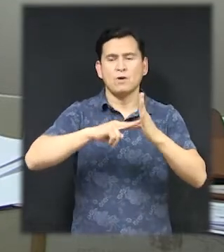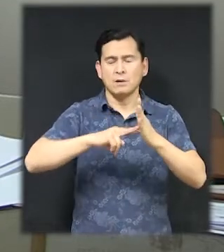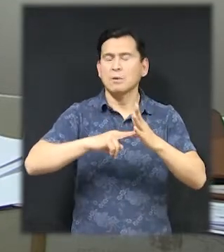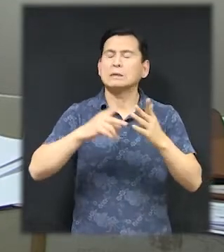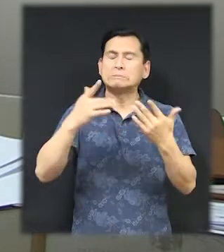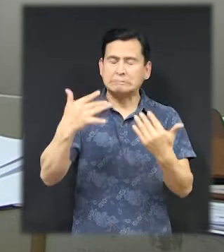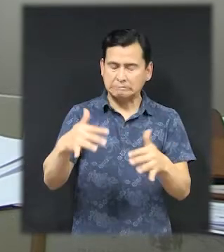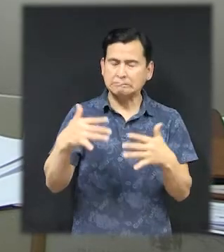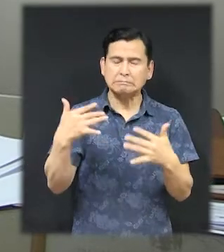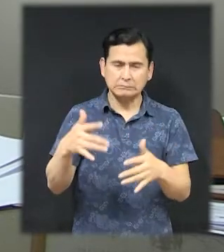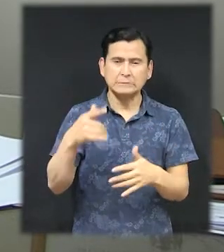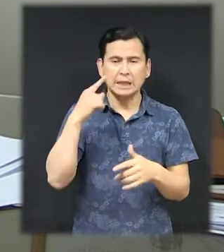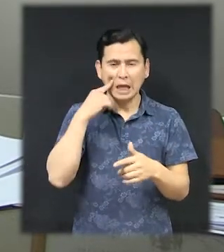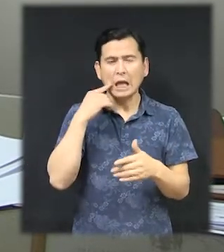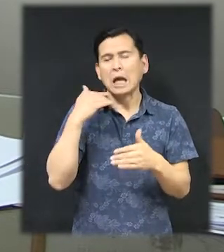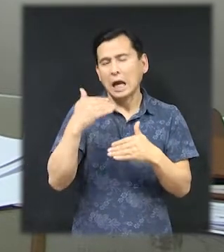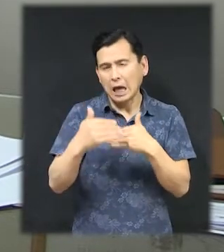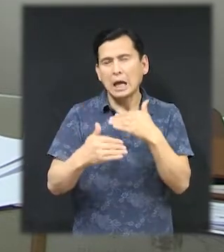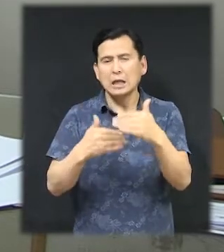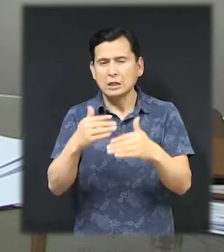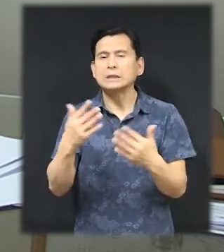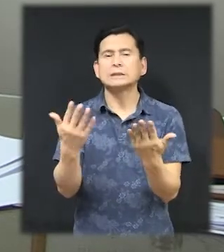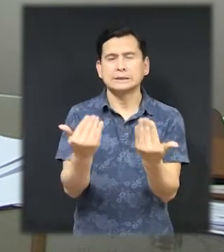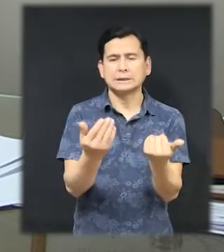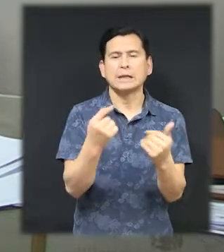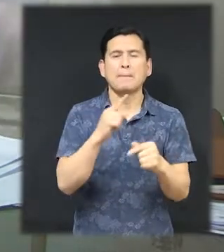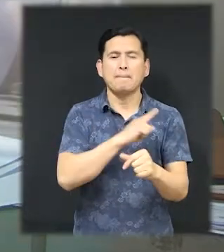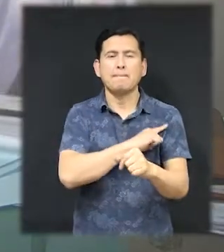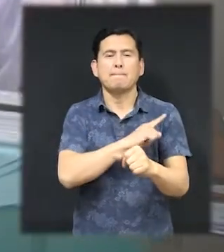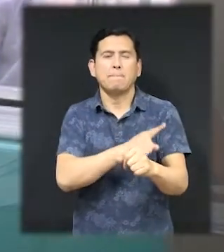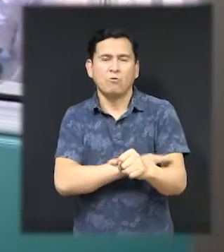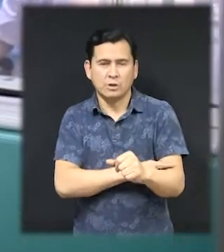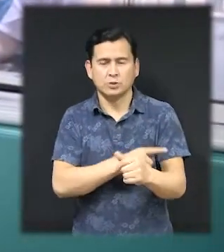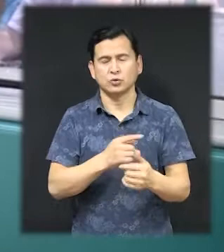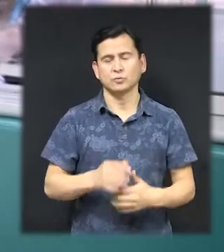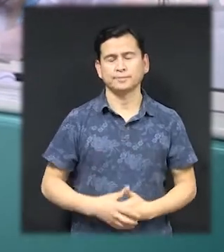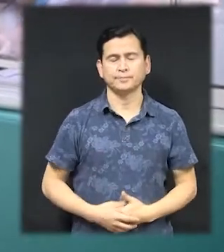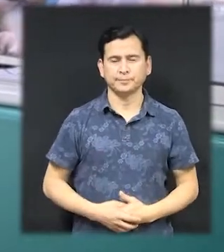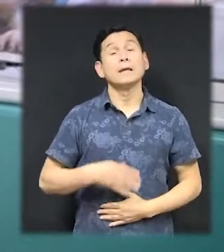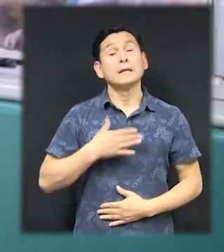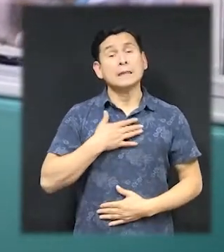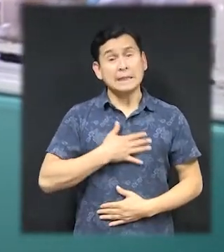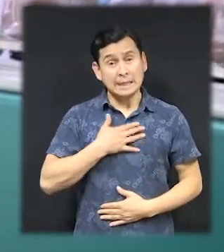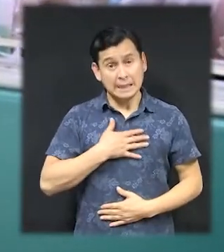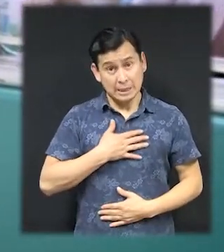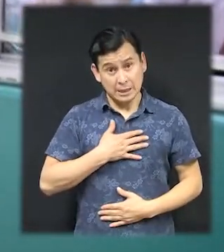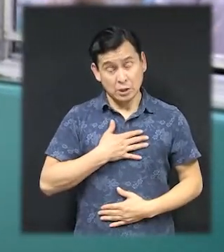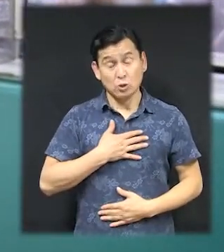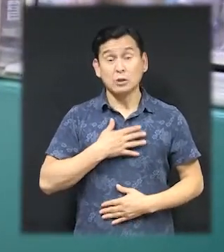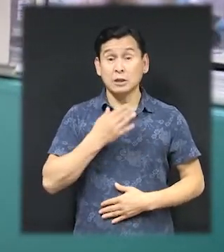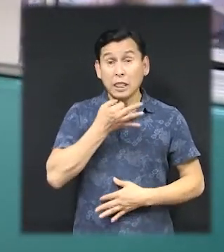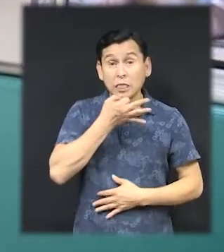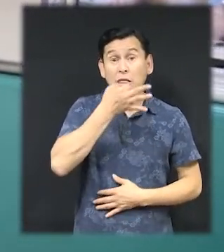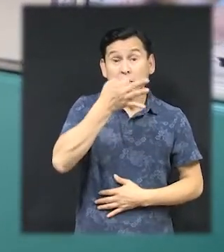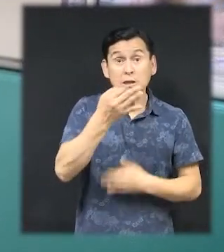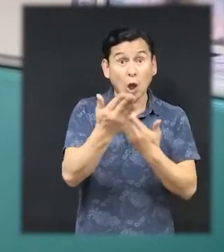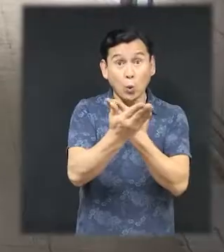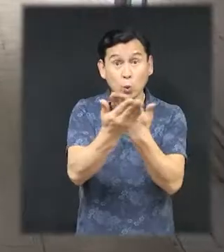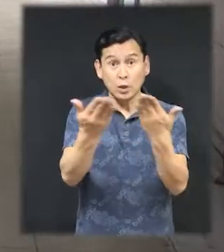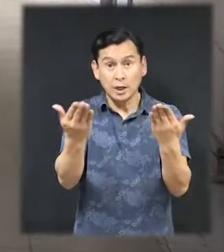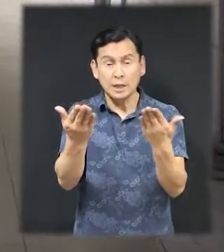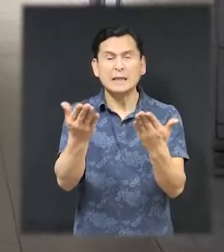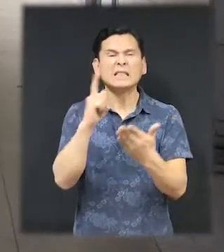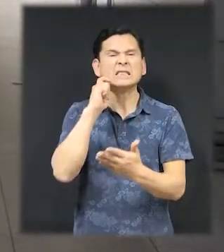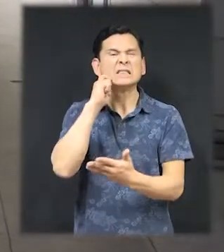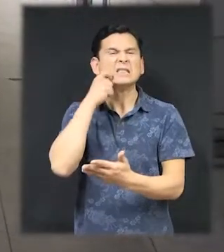esfuerzos para el hospital regional. Y quisiera transparentar con ustedes lo que significa esto en términos de la lista de espera